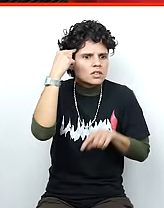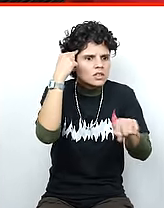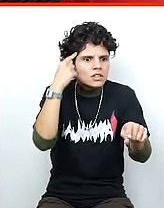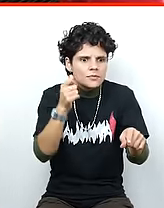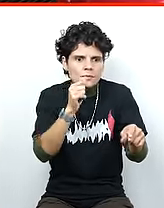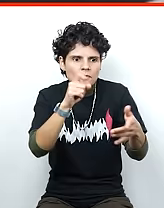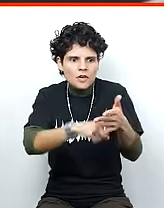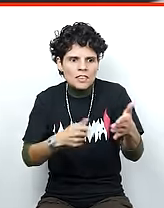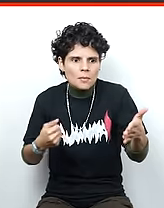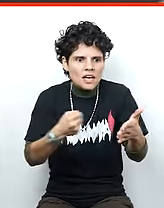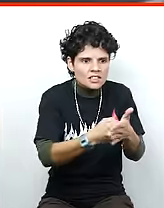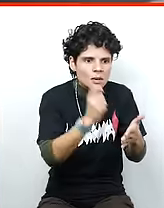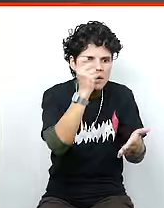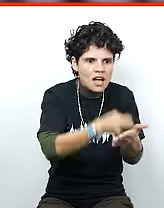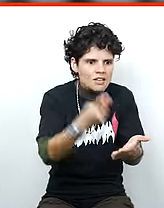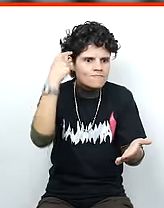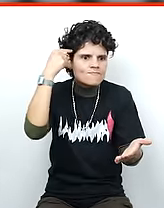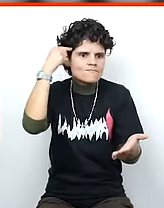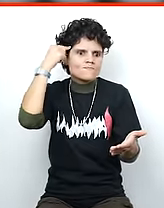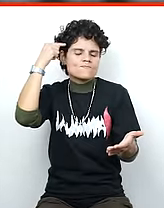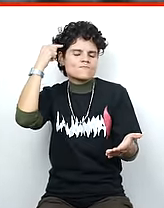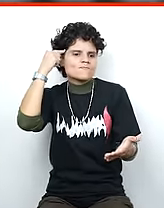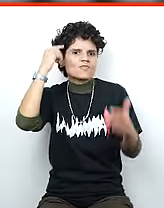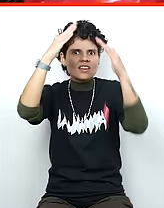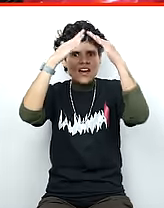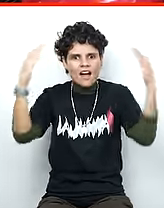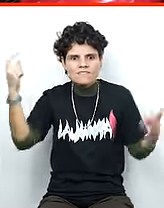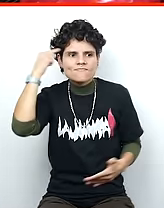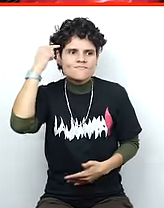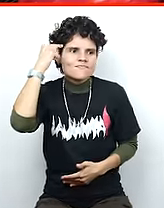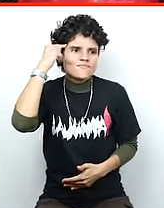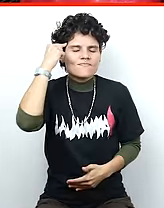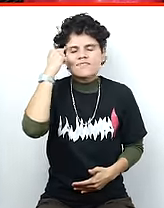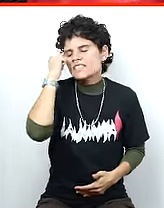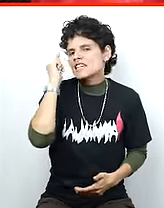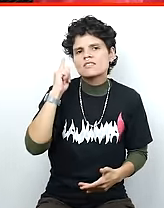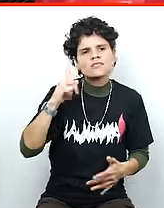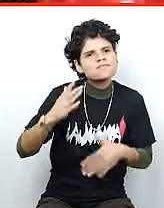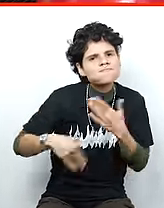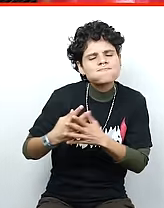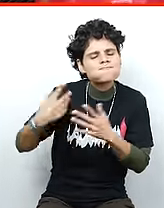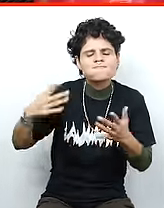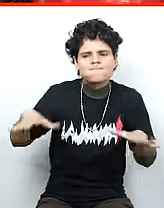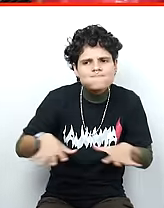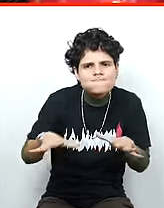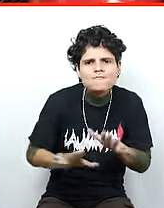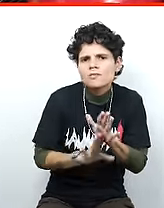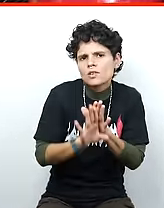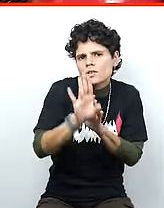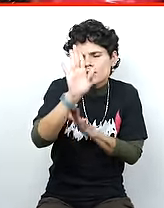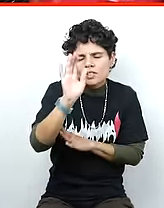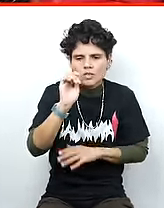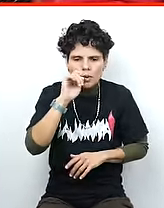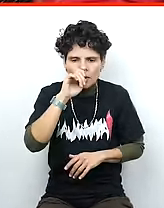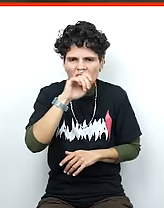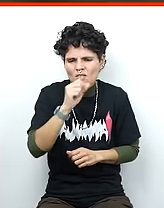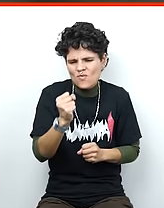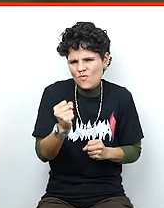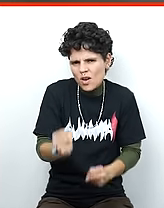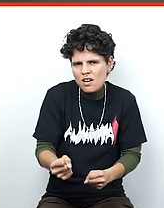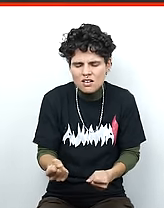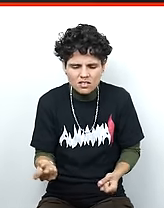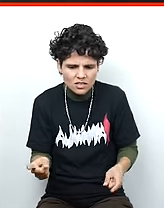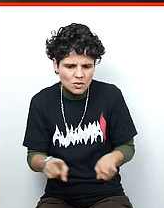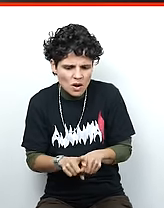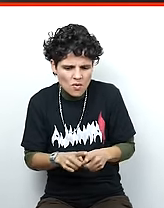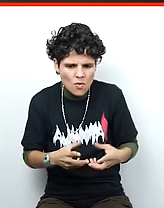hace superarte. Como que esa presión te hace convertirte en un buen brígido, ¿no? Un buen así indestructible. Que no